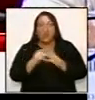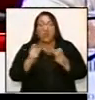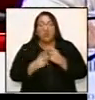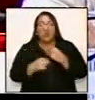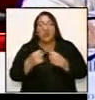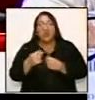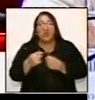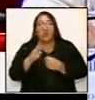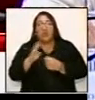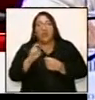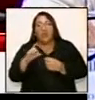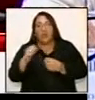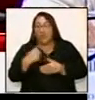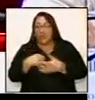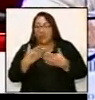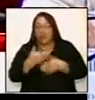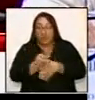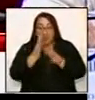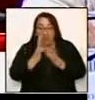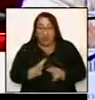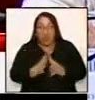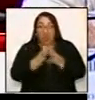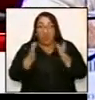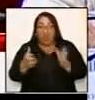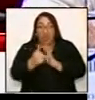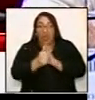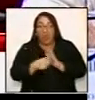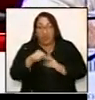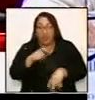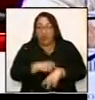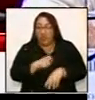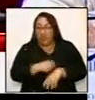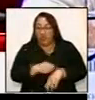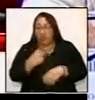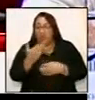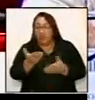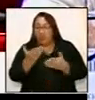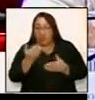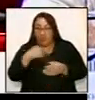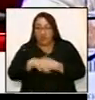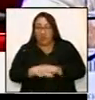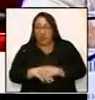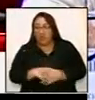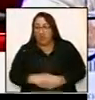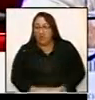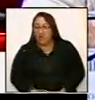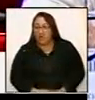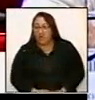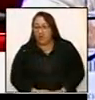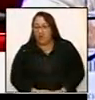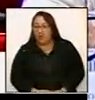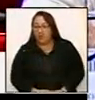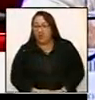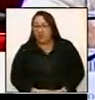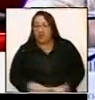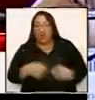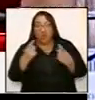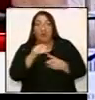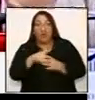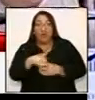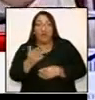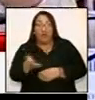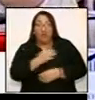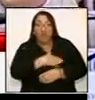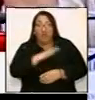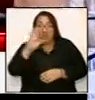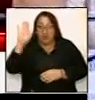UNDES, voy a pedir para que sea formal la ampliación de agenda en este momento para poder entrar y tomar un acuerdo sobre este tema. Los que estén a favor, si